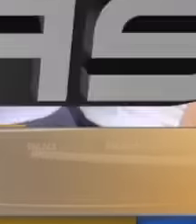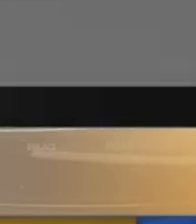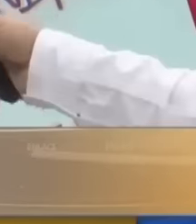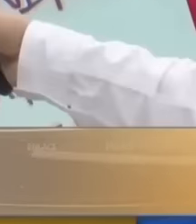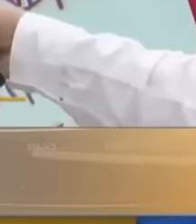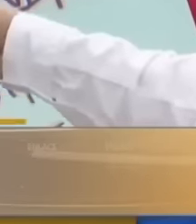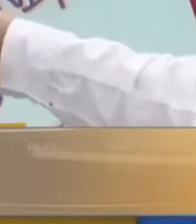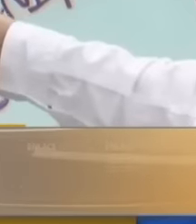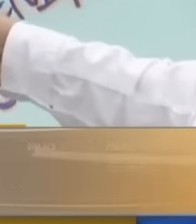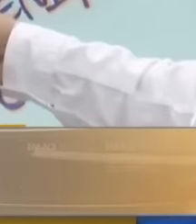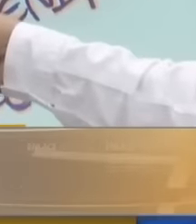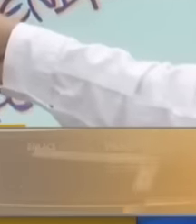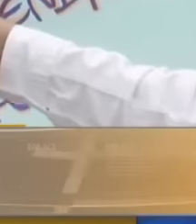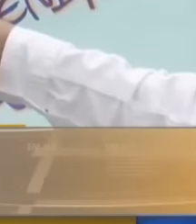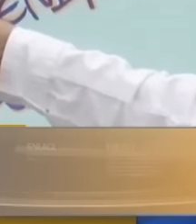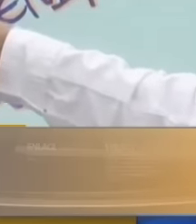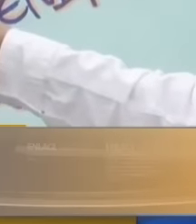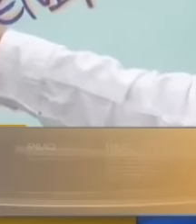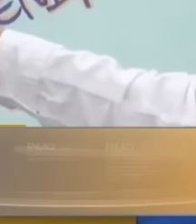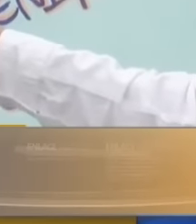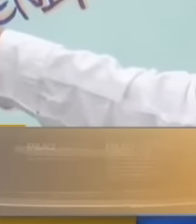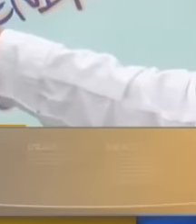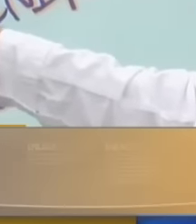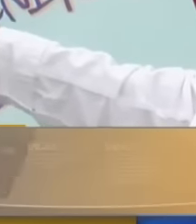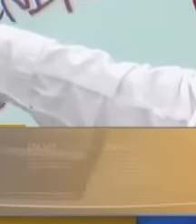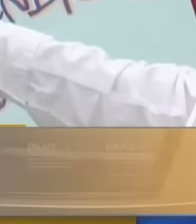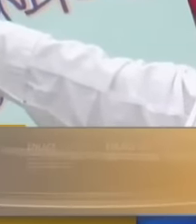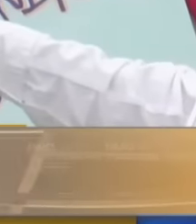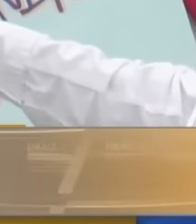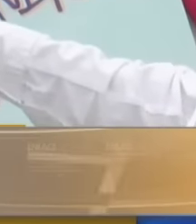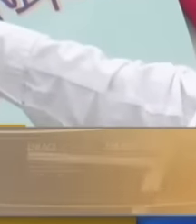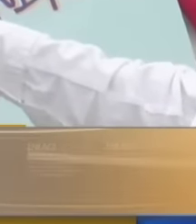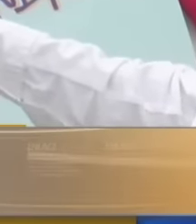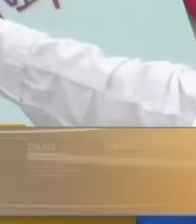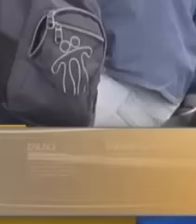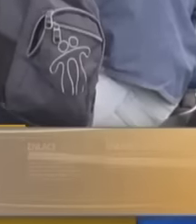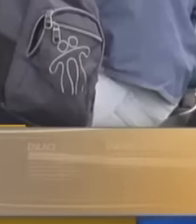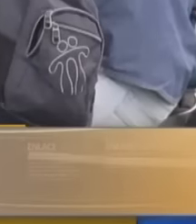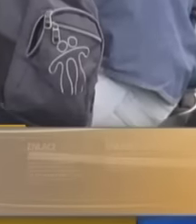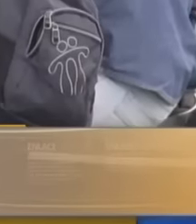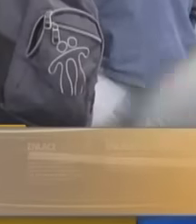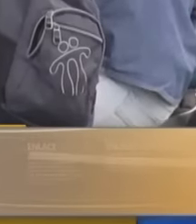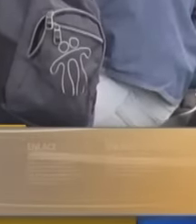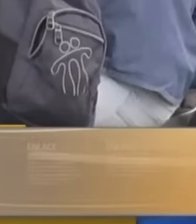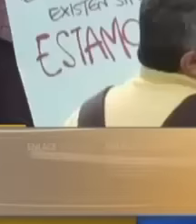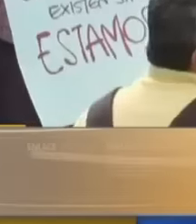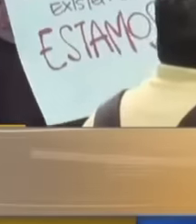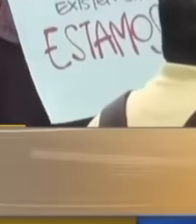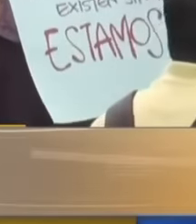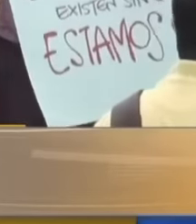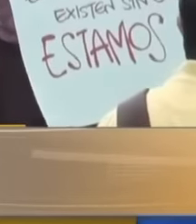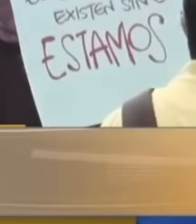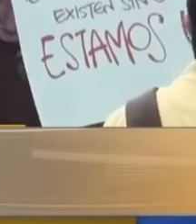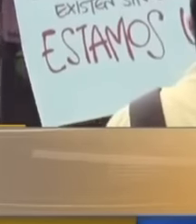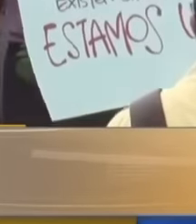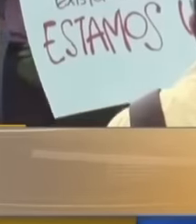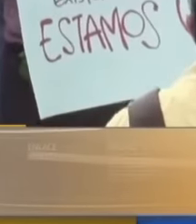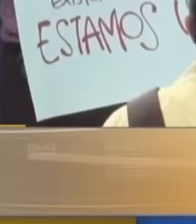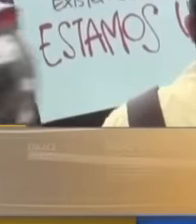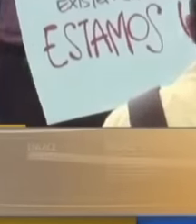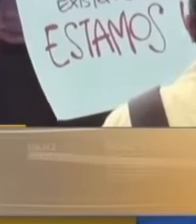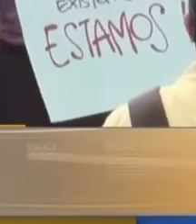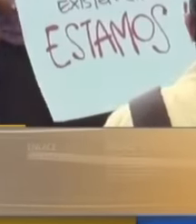laborales. ¡No a la privatización! ¡No! ¡El SENA se respeta! Paro indefinido en el SENA. En Barranca Bermeja,